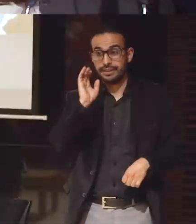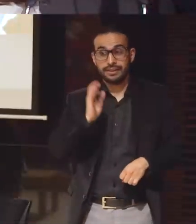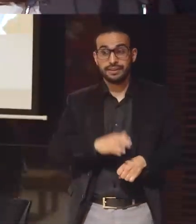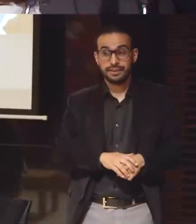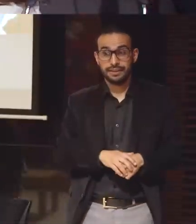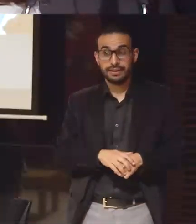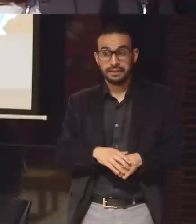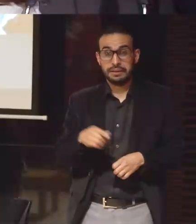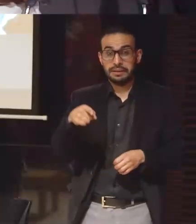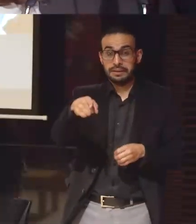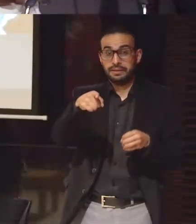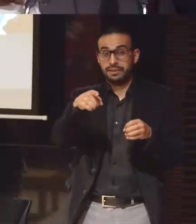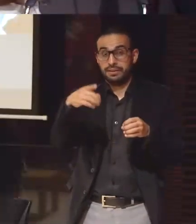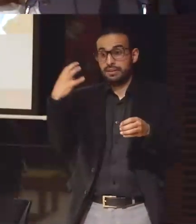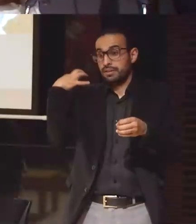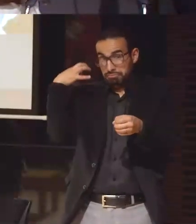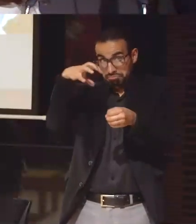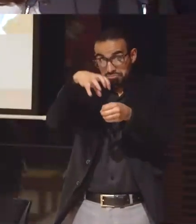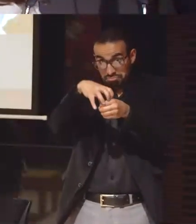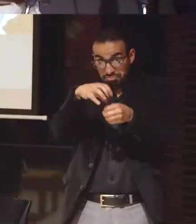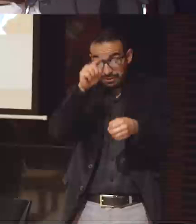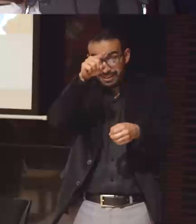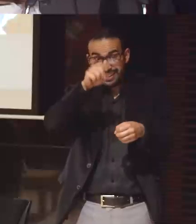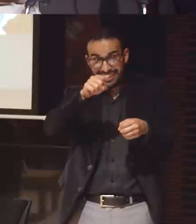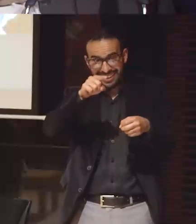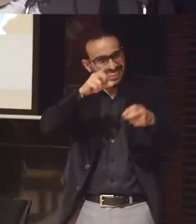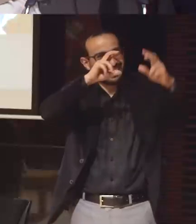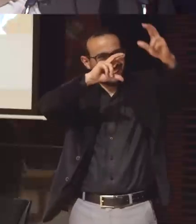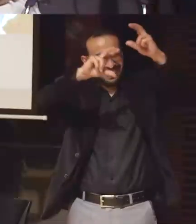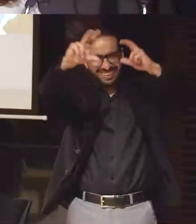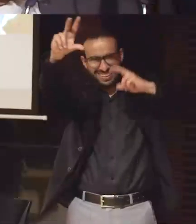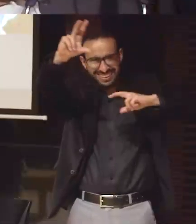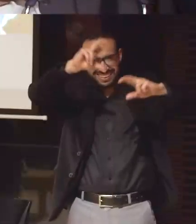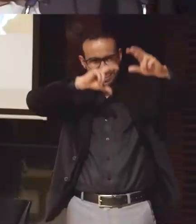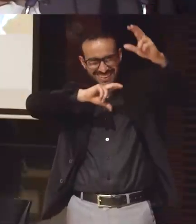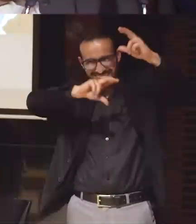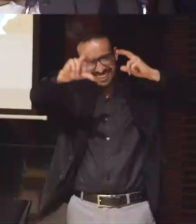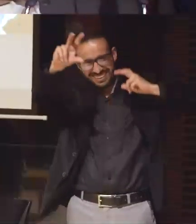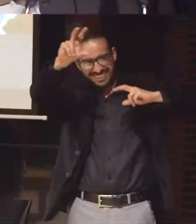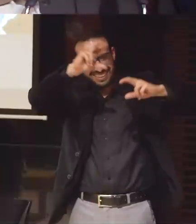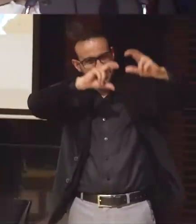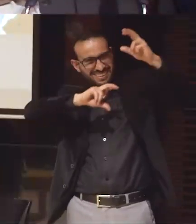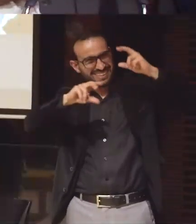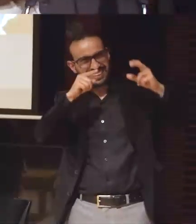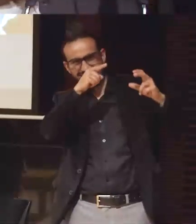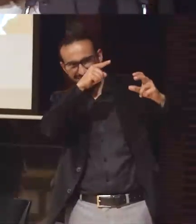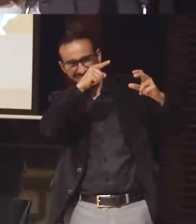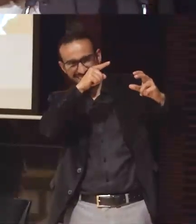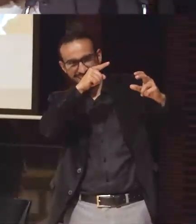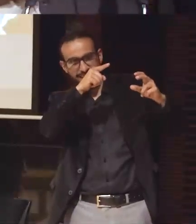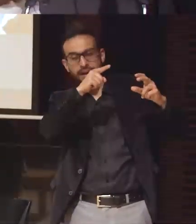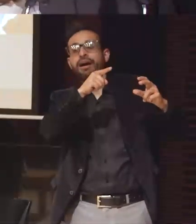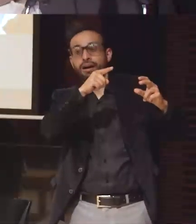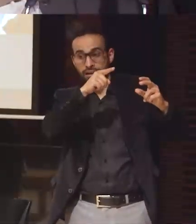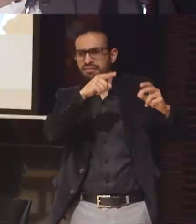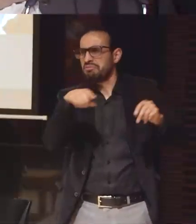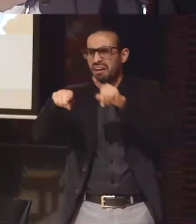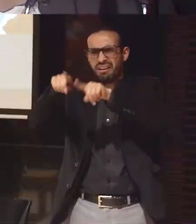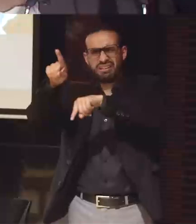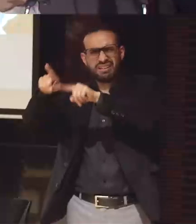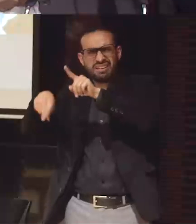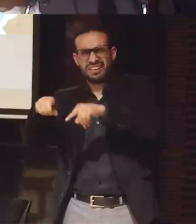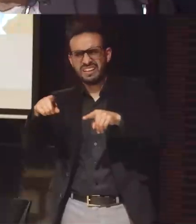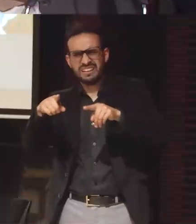Ciudad Bolívar, para crear el cable y para generar ese sentido de apropiación que generaba, como Claudio decía, hasta defender el sistema de transporte a una